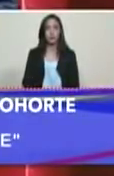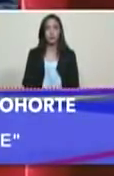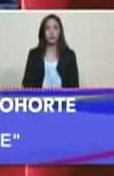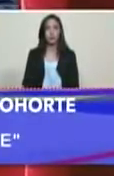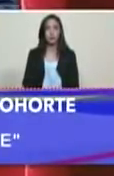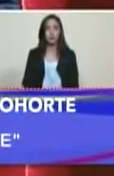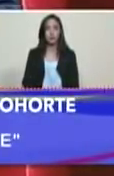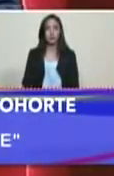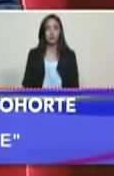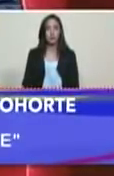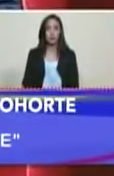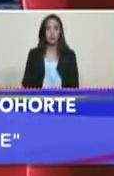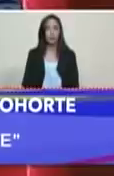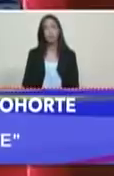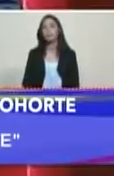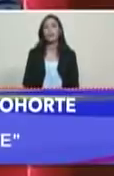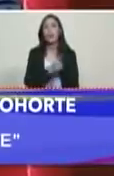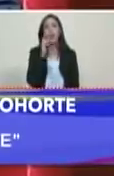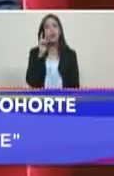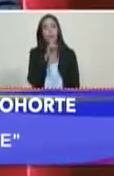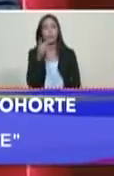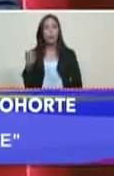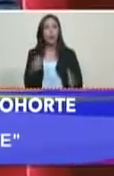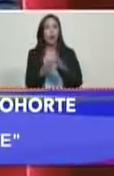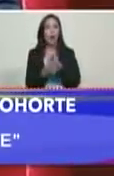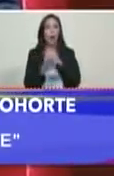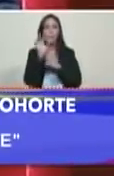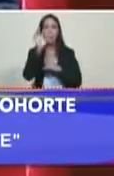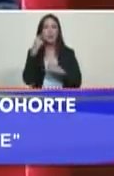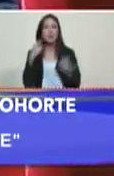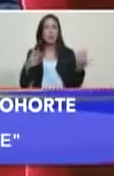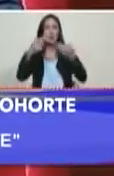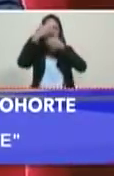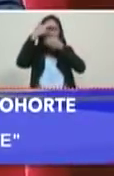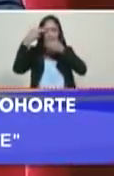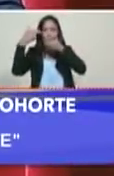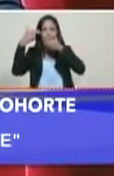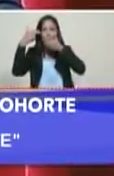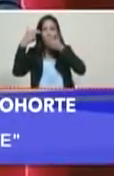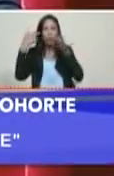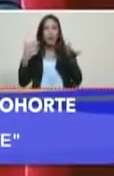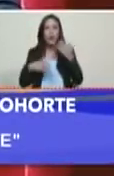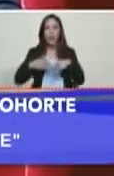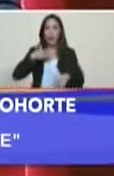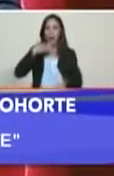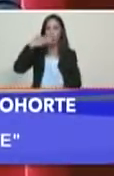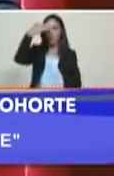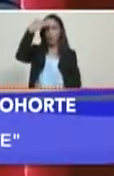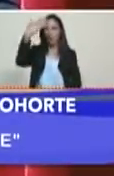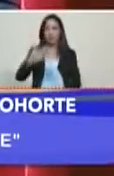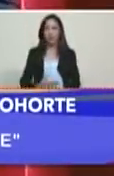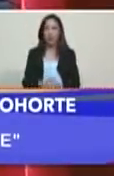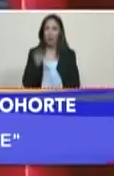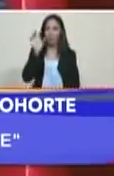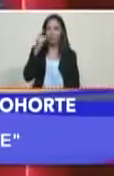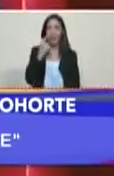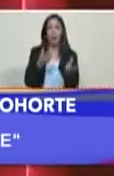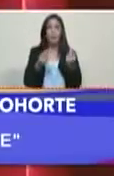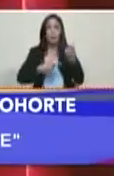un país cuarteado, dividido, lleno de terrorismo, que rompe récord mundial de producción de droga, de